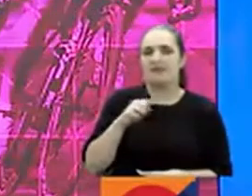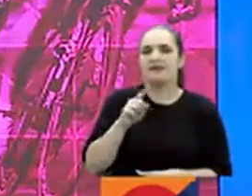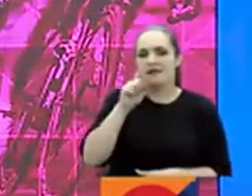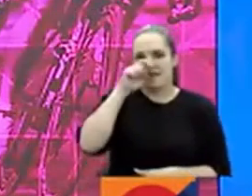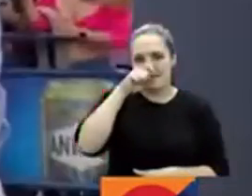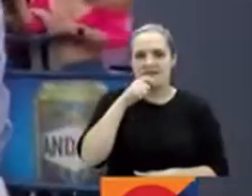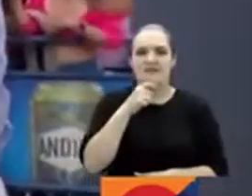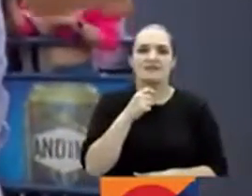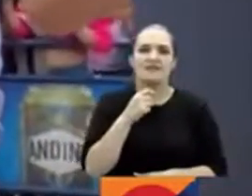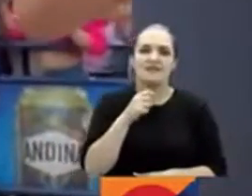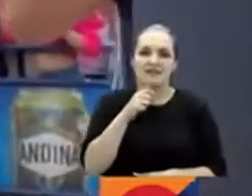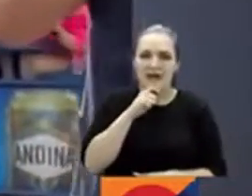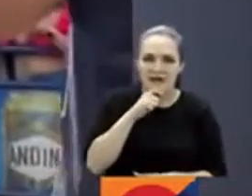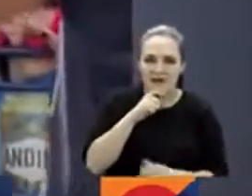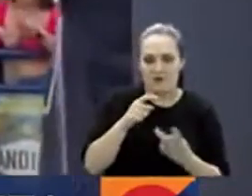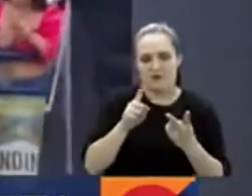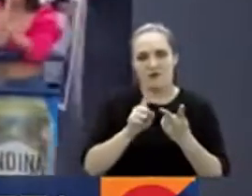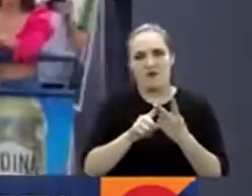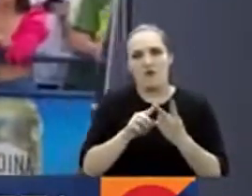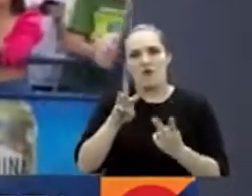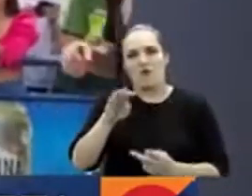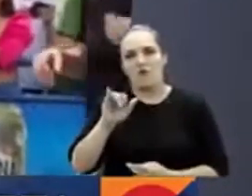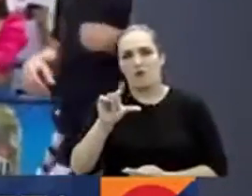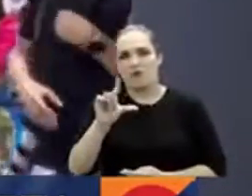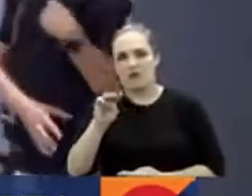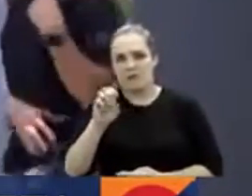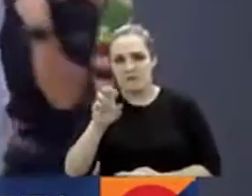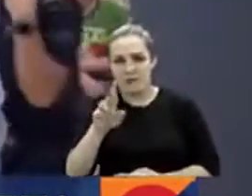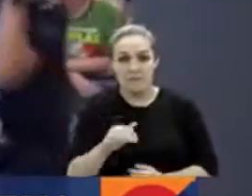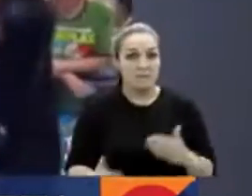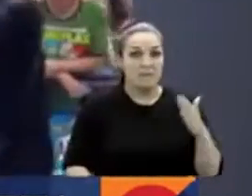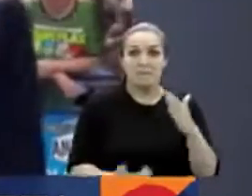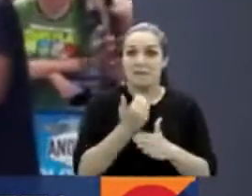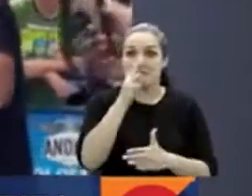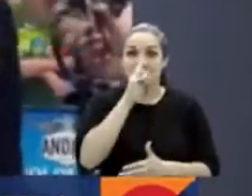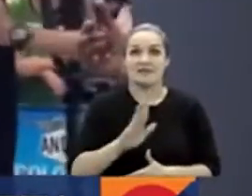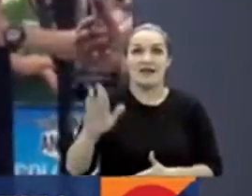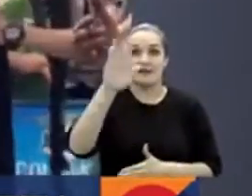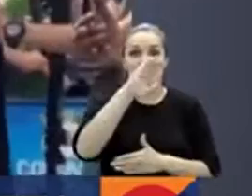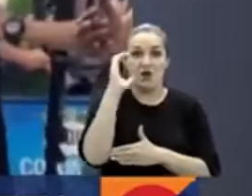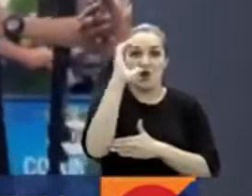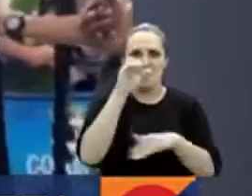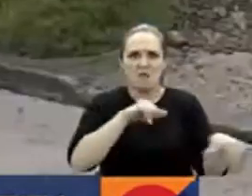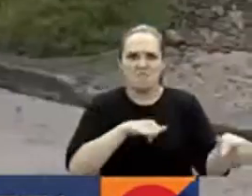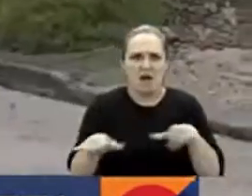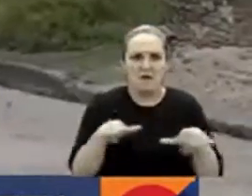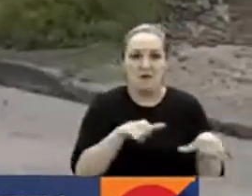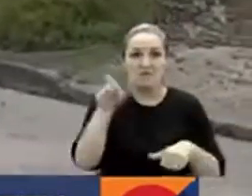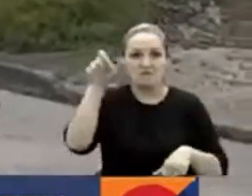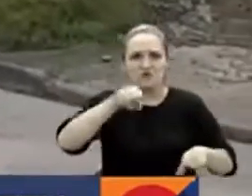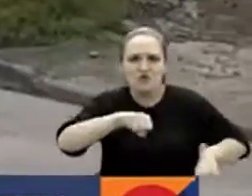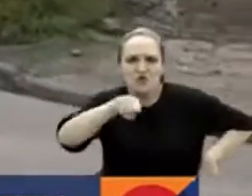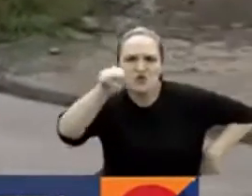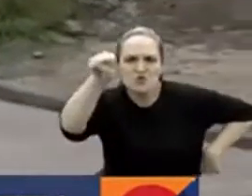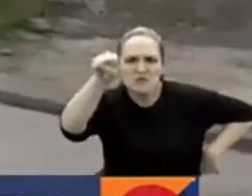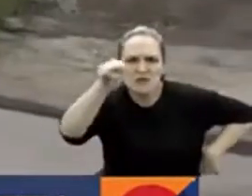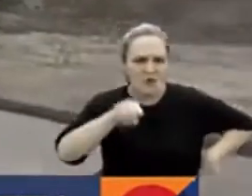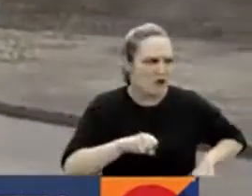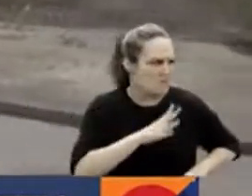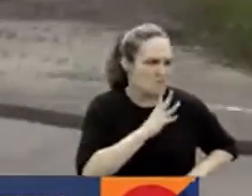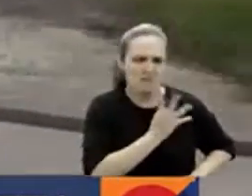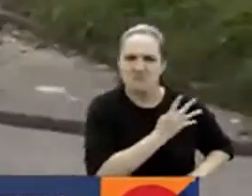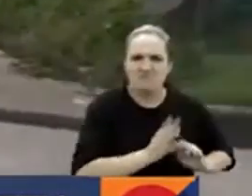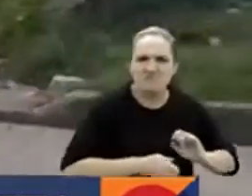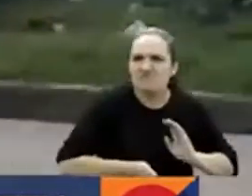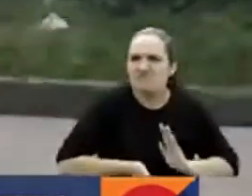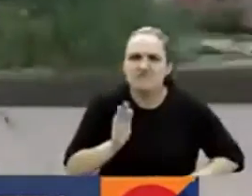Anacona. Fue la gran atracción de la apertura del calendario ciclístico nacional y no desentonó. Superman López se voló del pelotón y después de demostrar